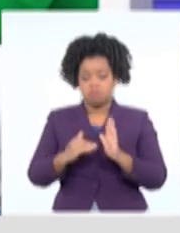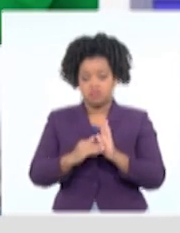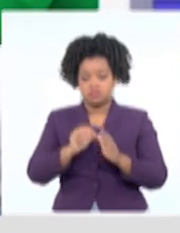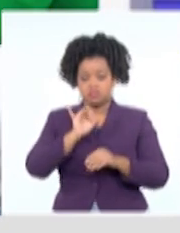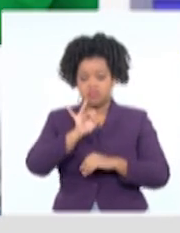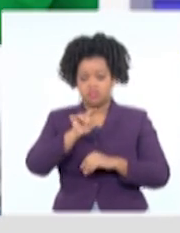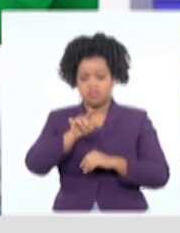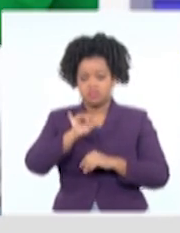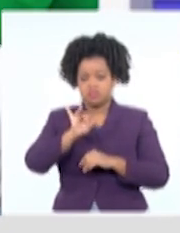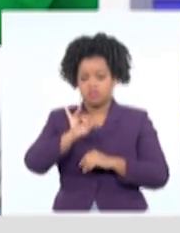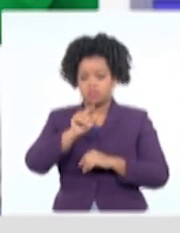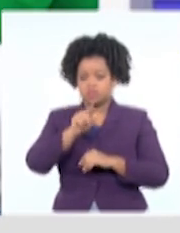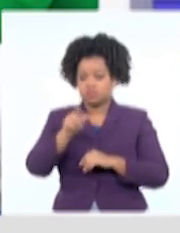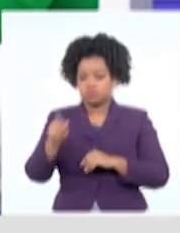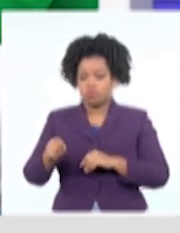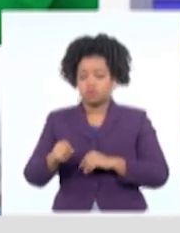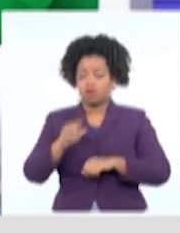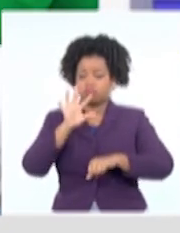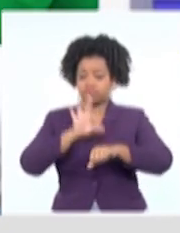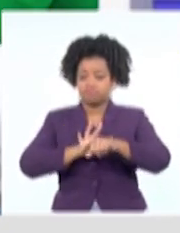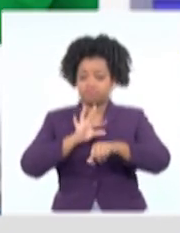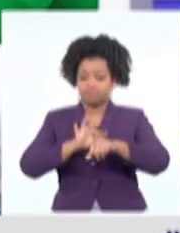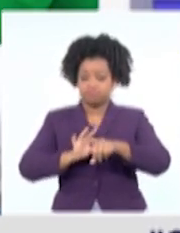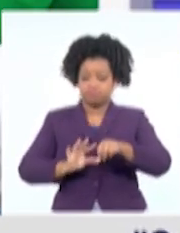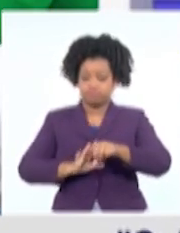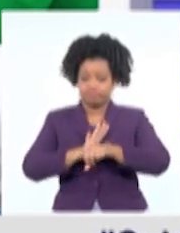343.717 personas se diagnosticaron,